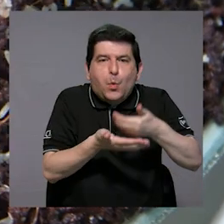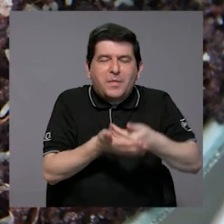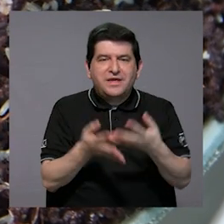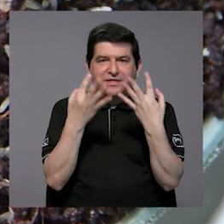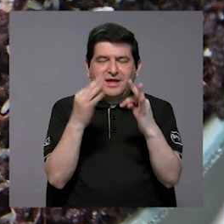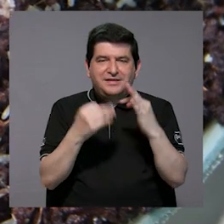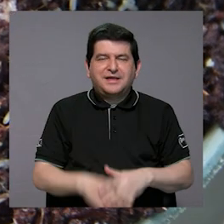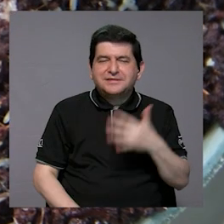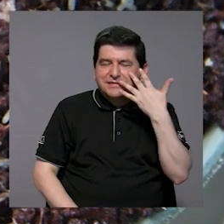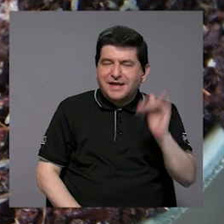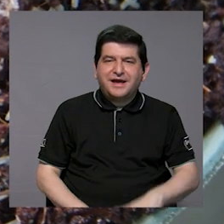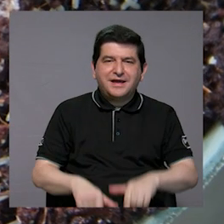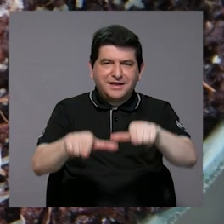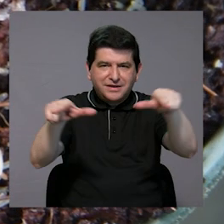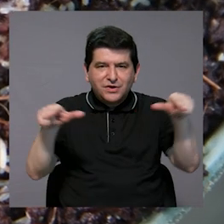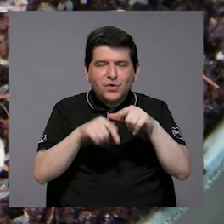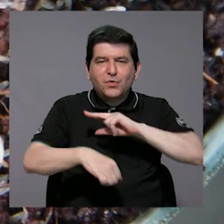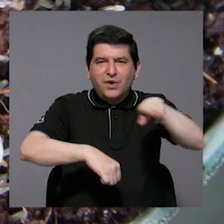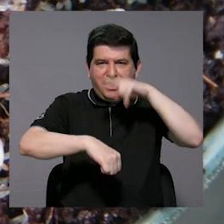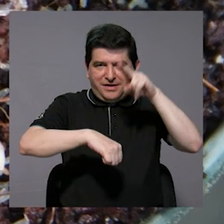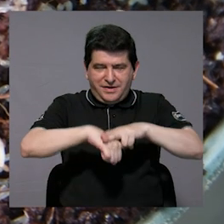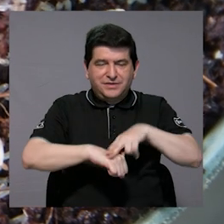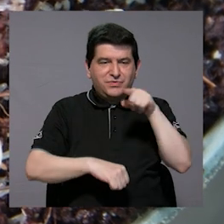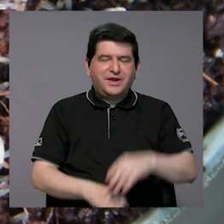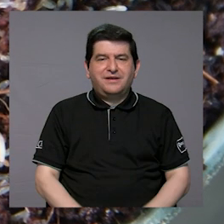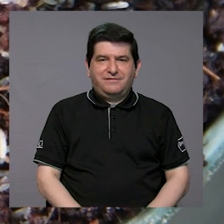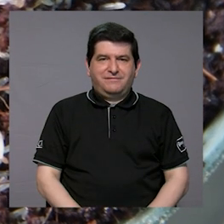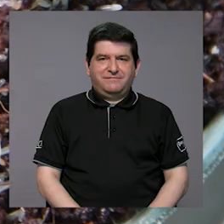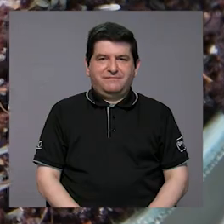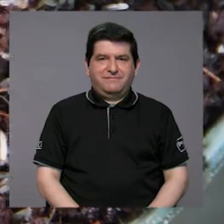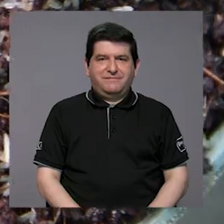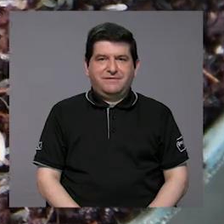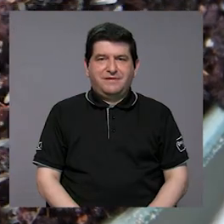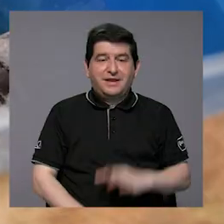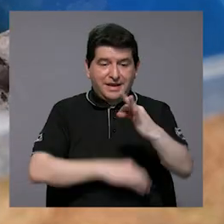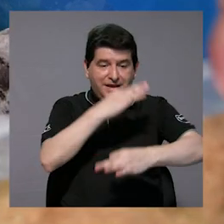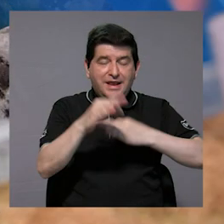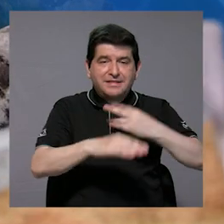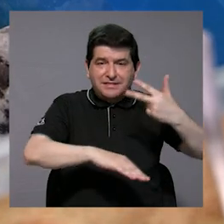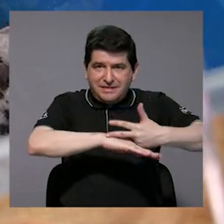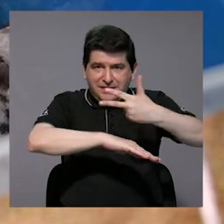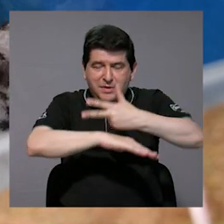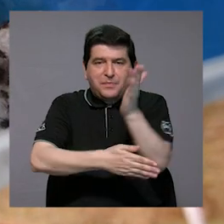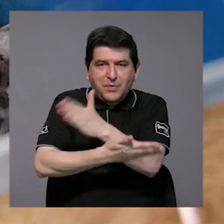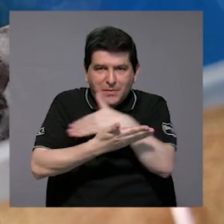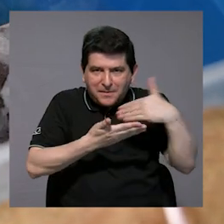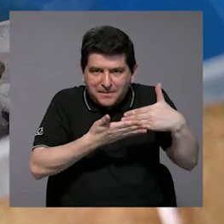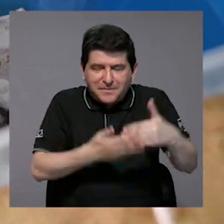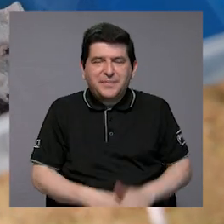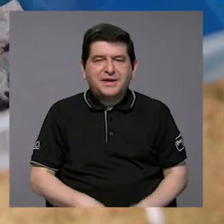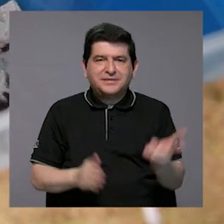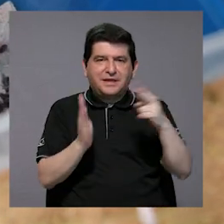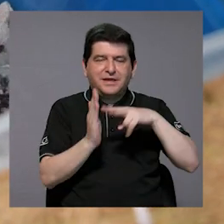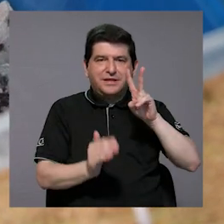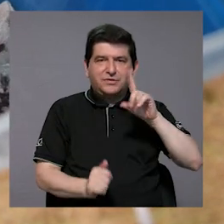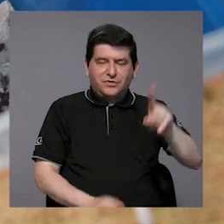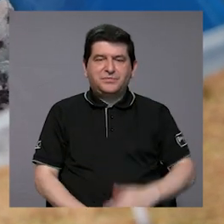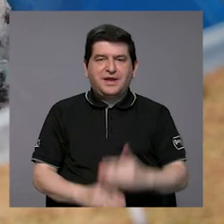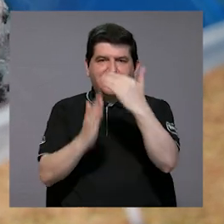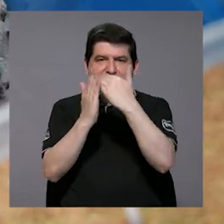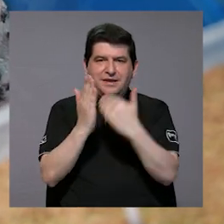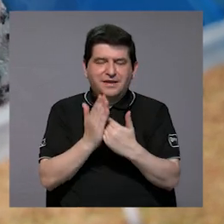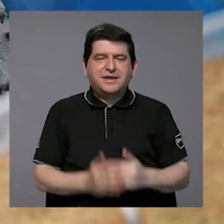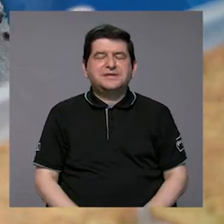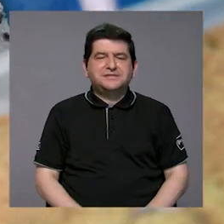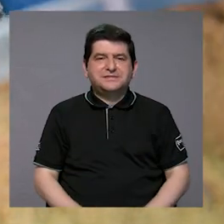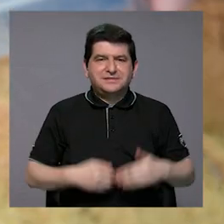coco molida, húmeda, para tratar de simular el ambiente natural de ellos. Dicha especie de grillos forma